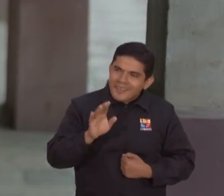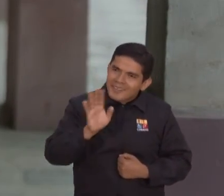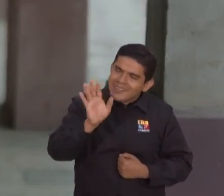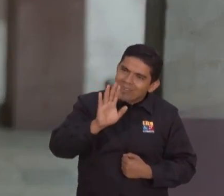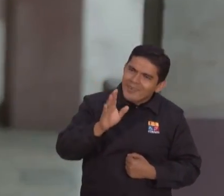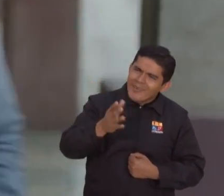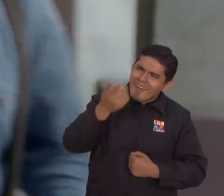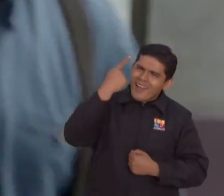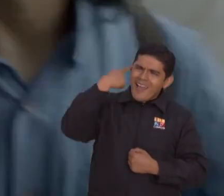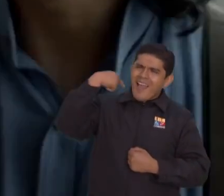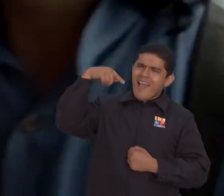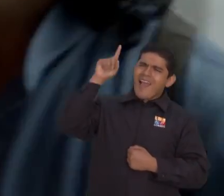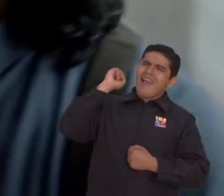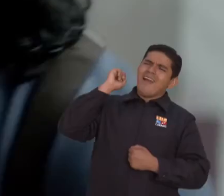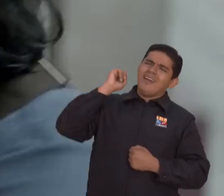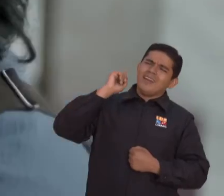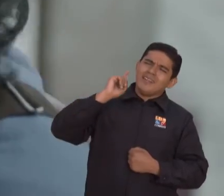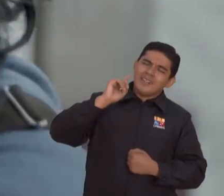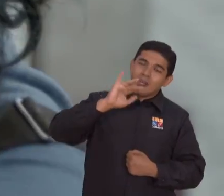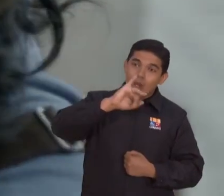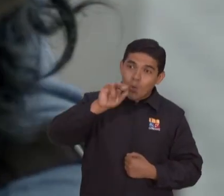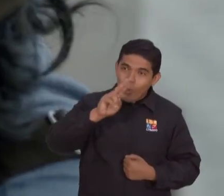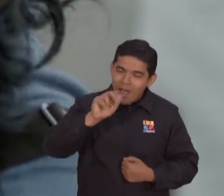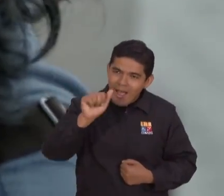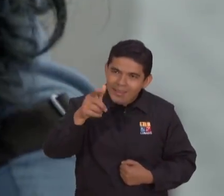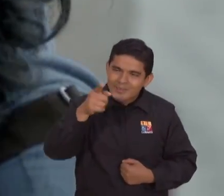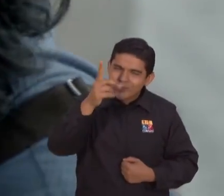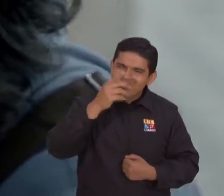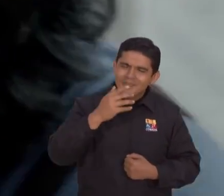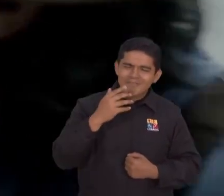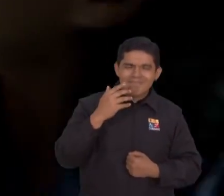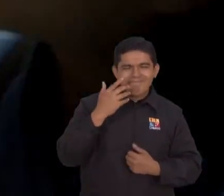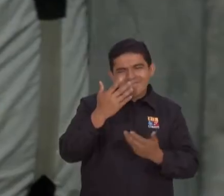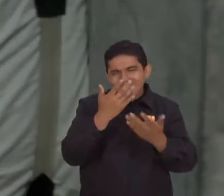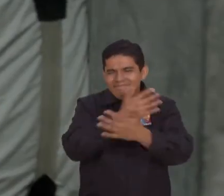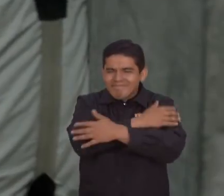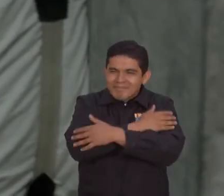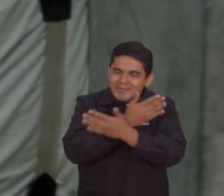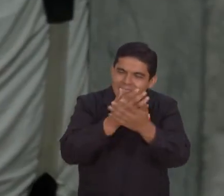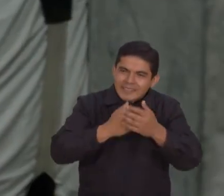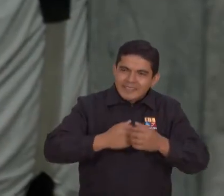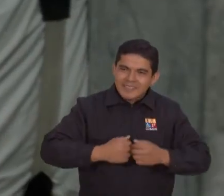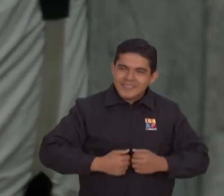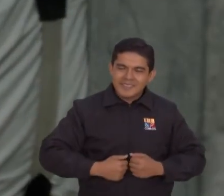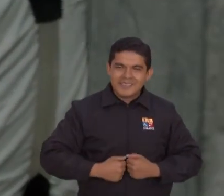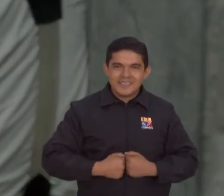¡A los años! ¡Juan! ¡Qué bueno verte!